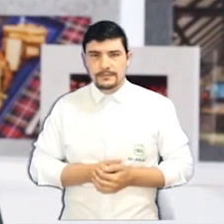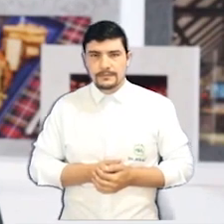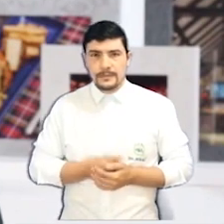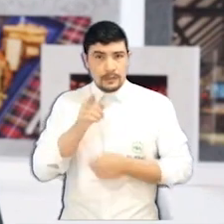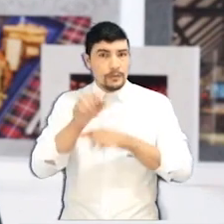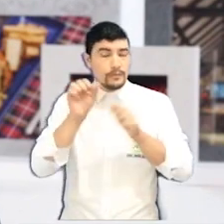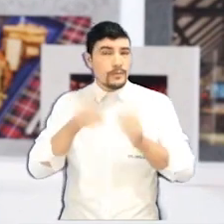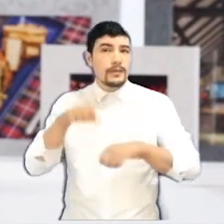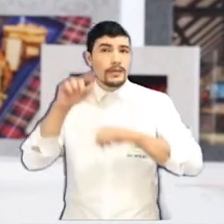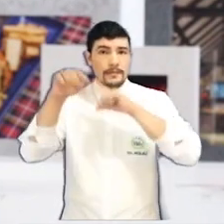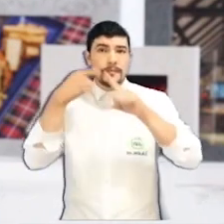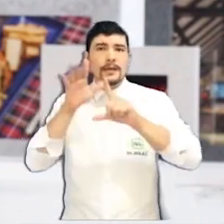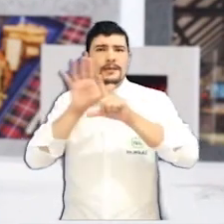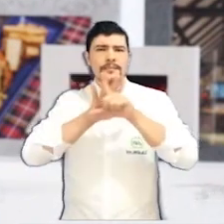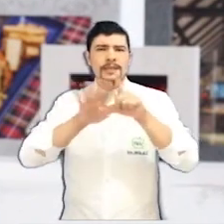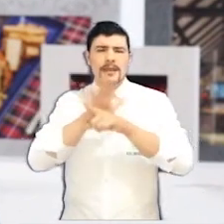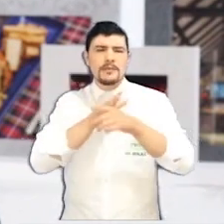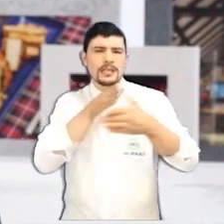WhatsApp